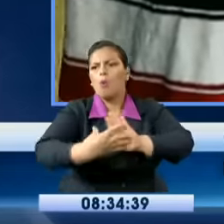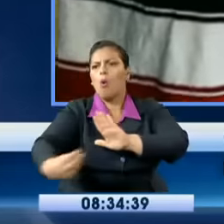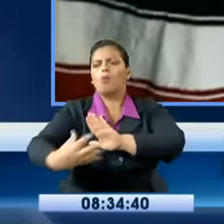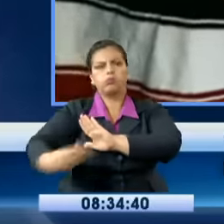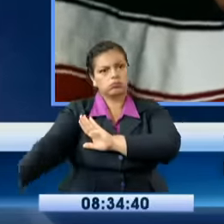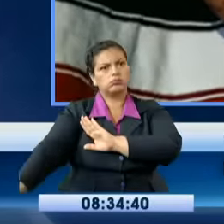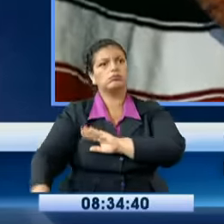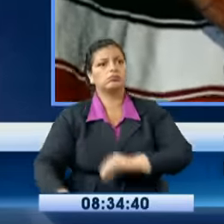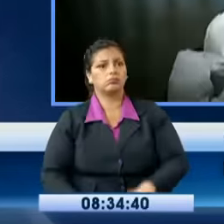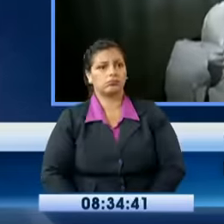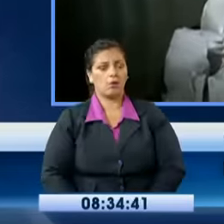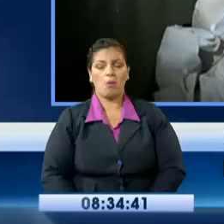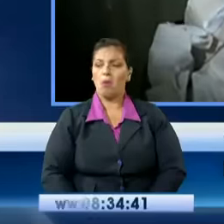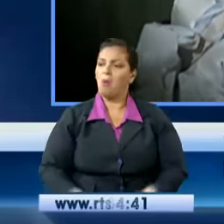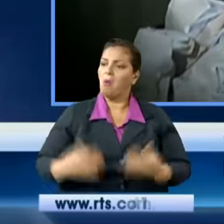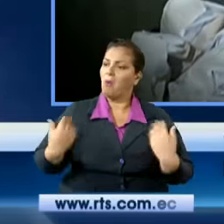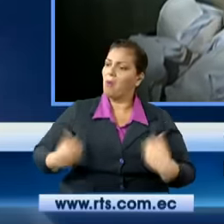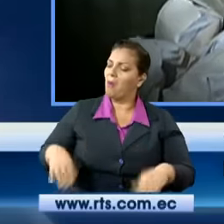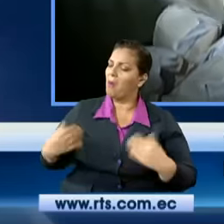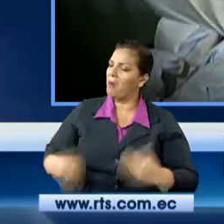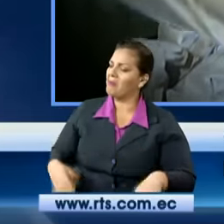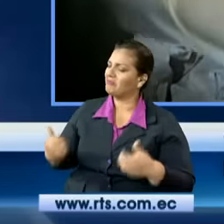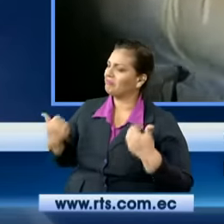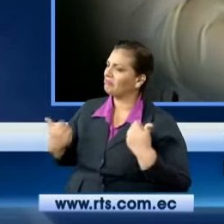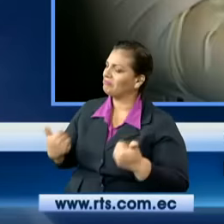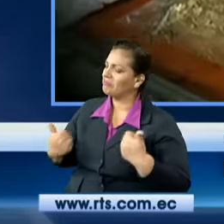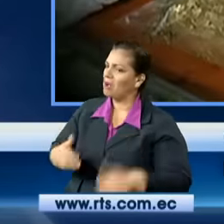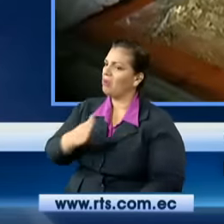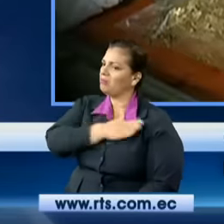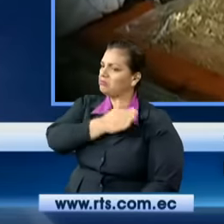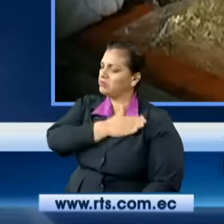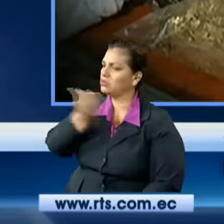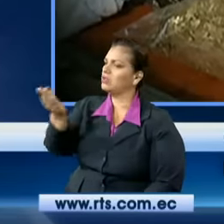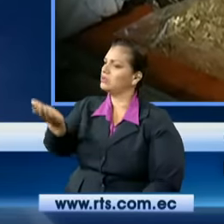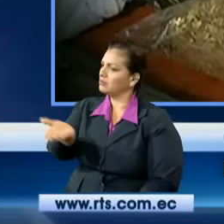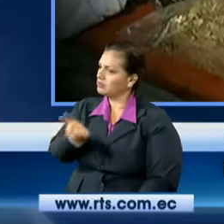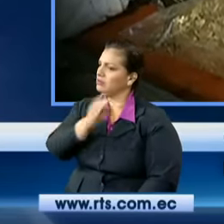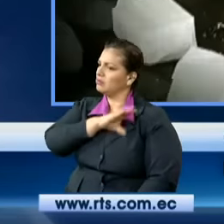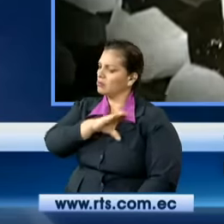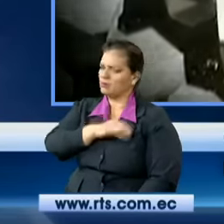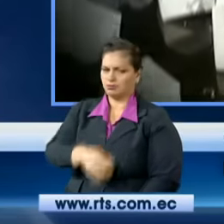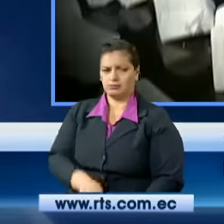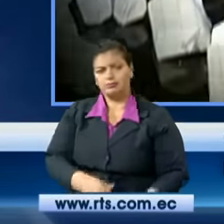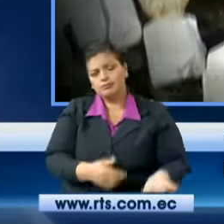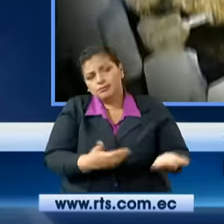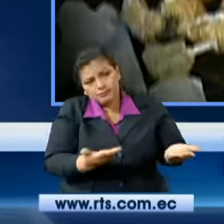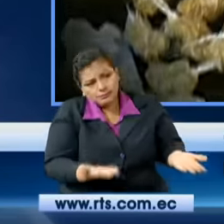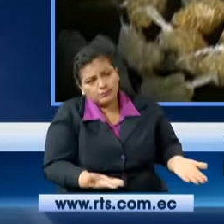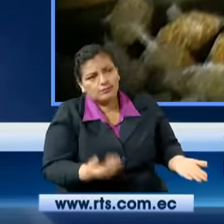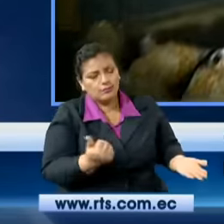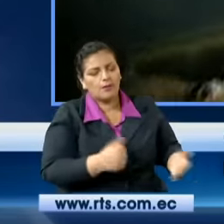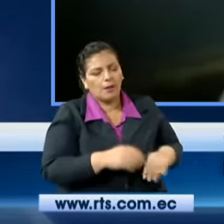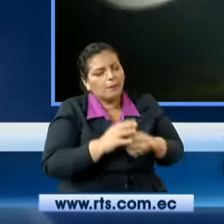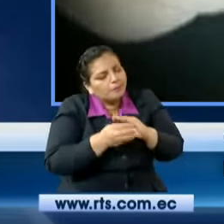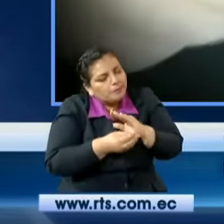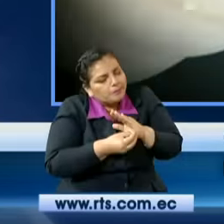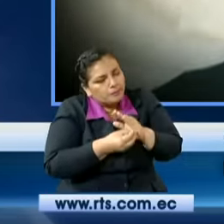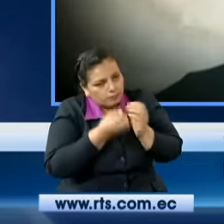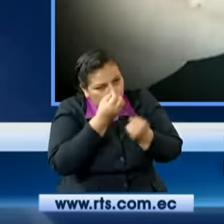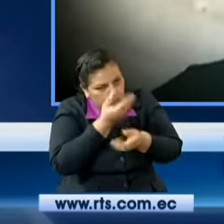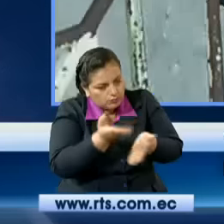repito. Y avala la confianza que tenemos los ciudadanos en nuestra policía. Definitivamente, me permito hacer un comentario.